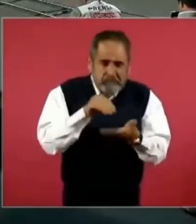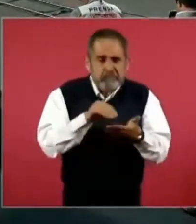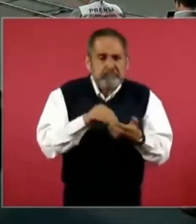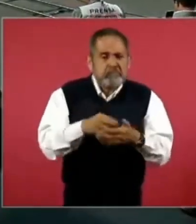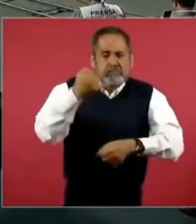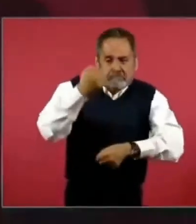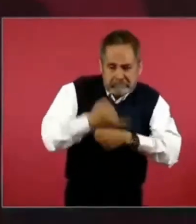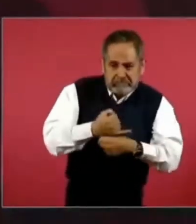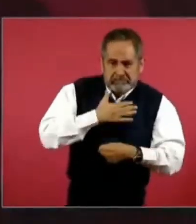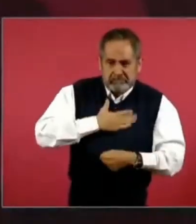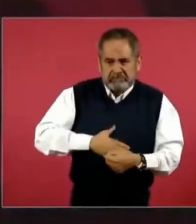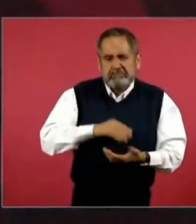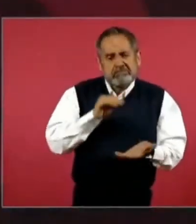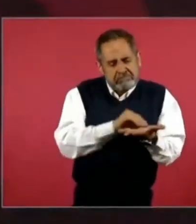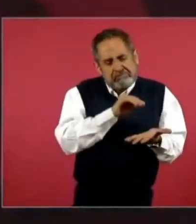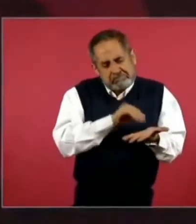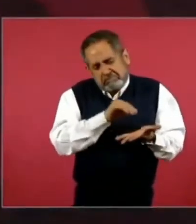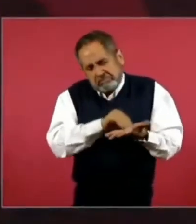injusticias.